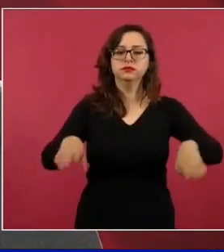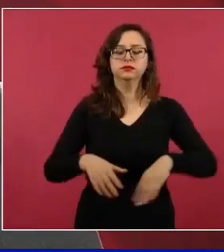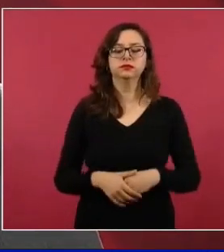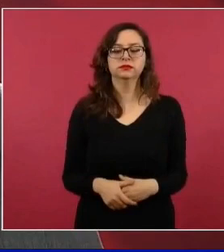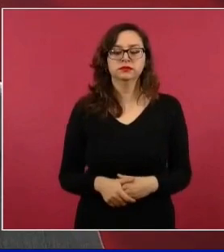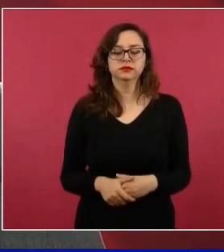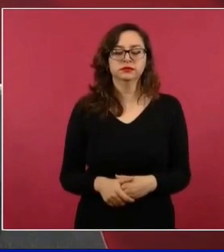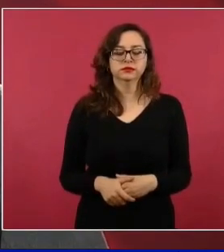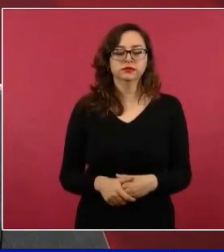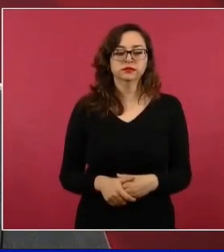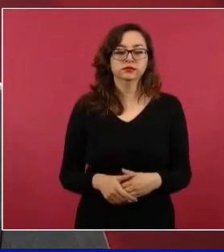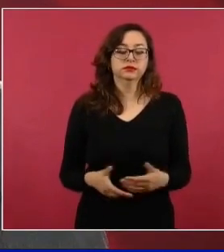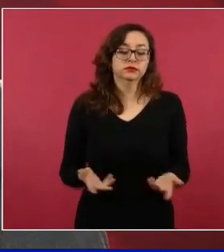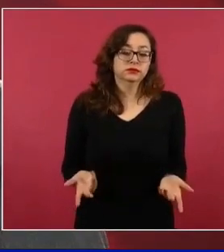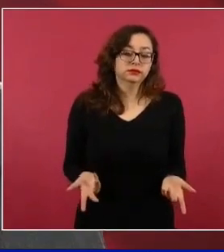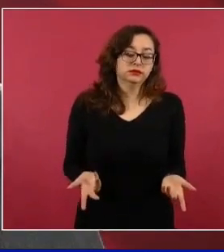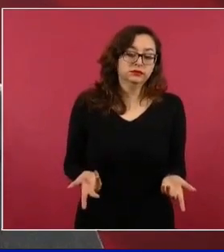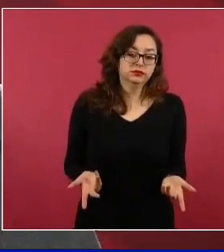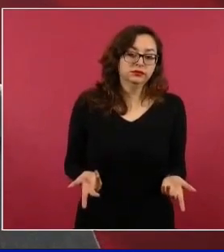y es